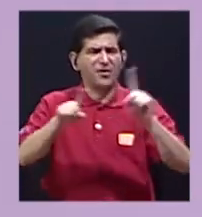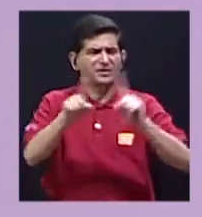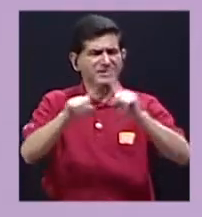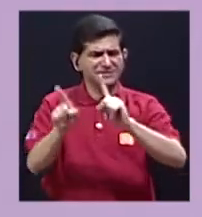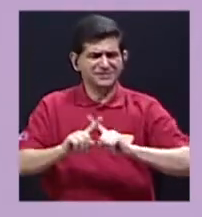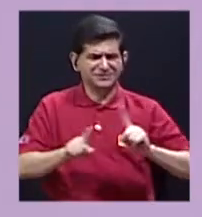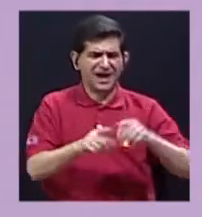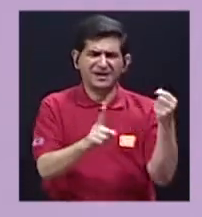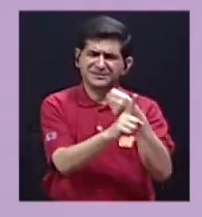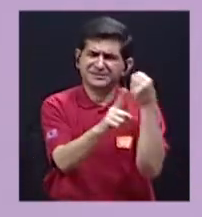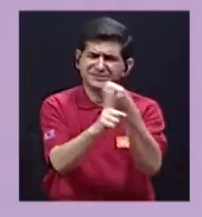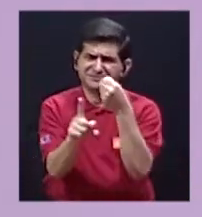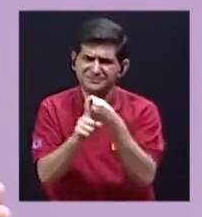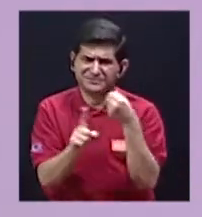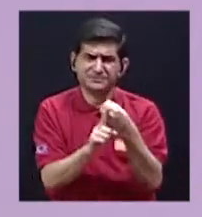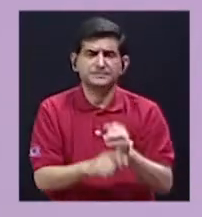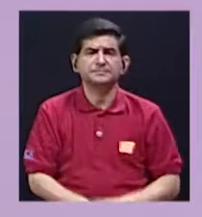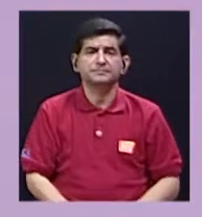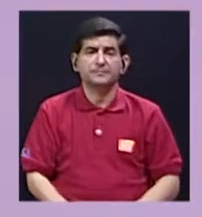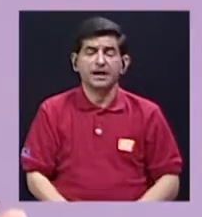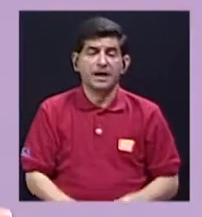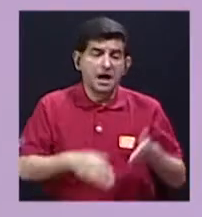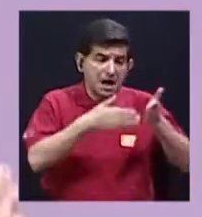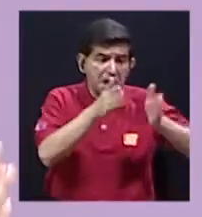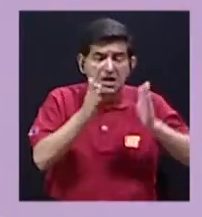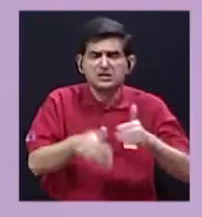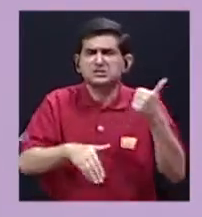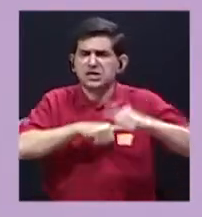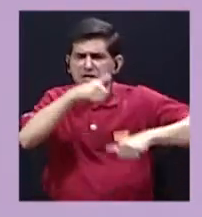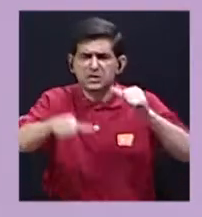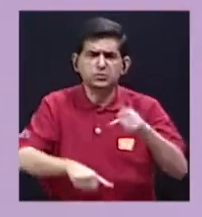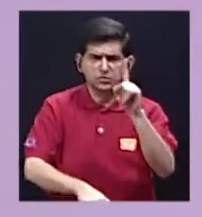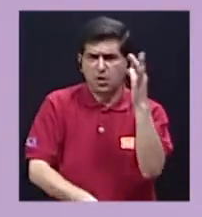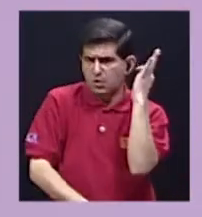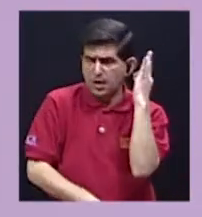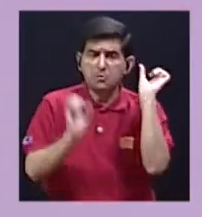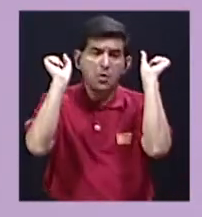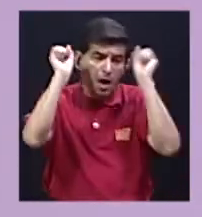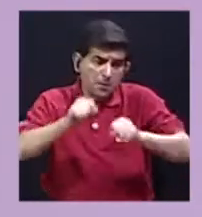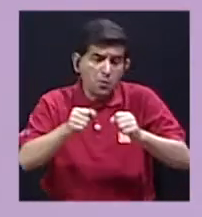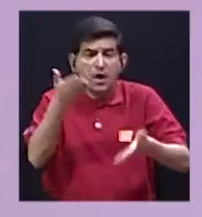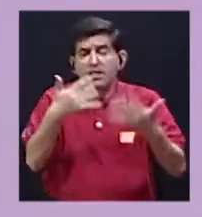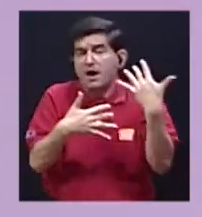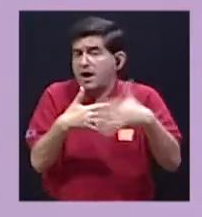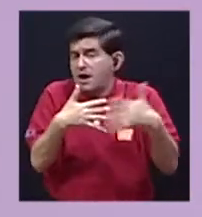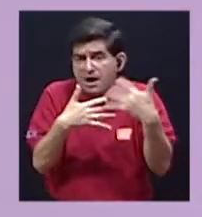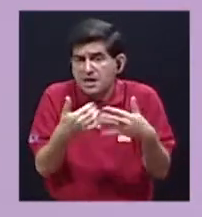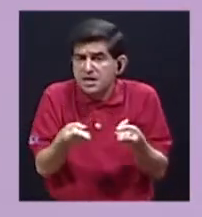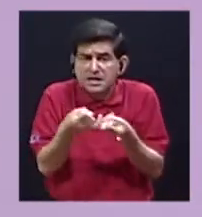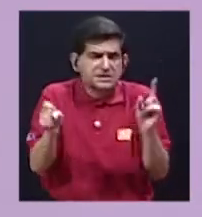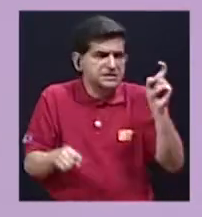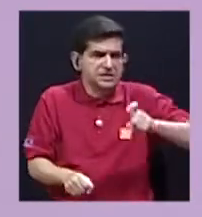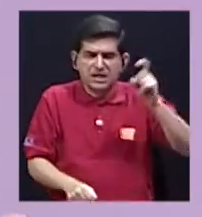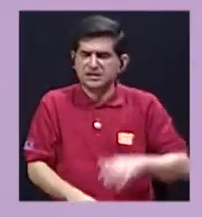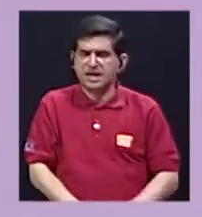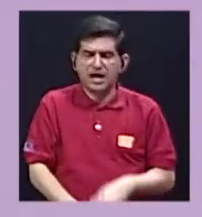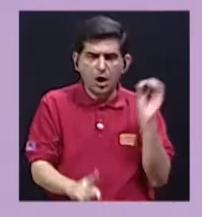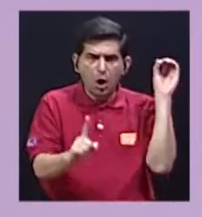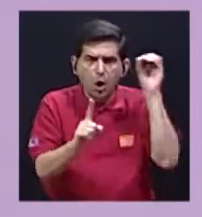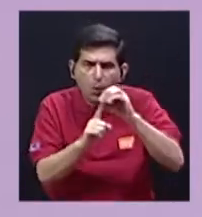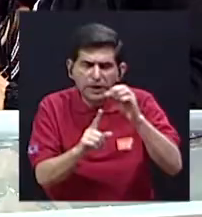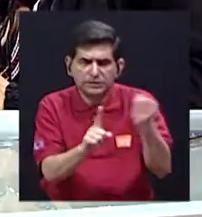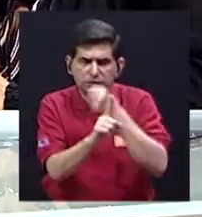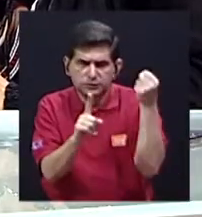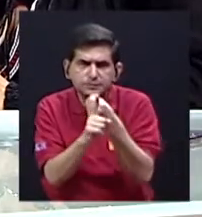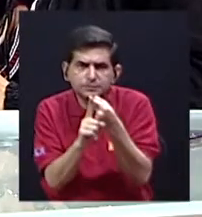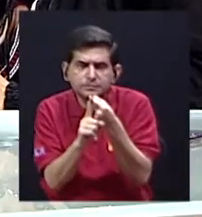y hay disputas en las calles donde una mujer puede resultar herida sin ser necesariamente el objetivo de esa